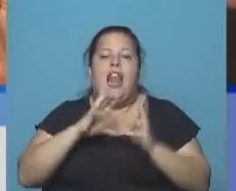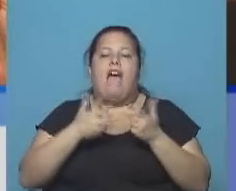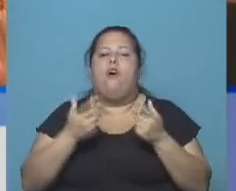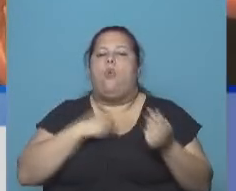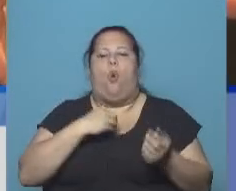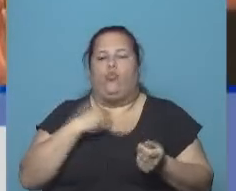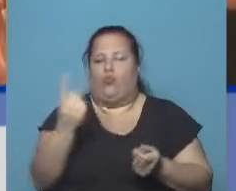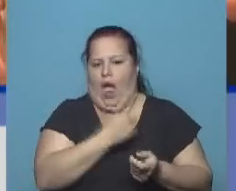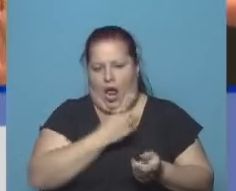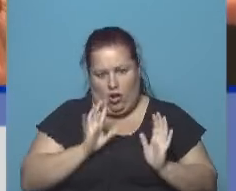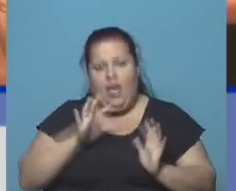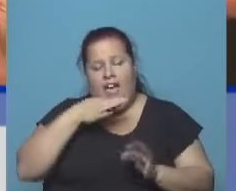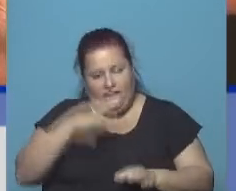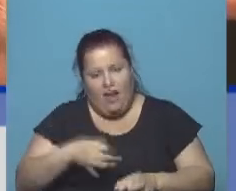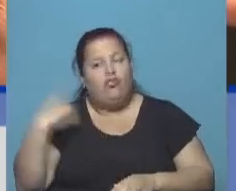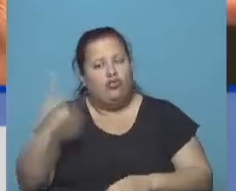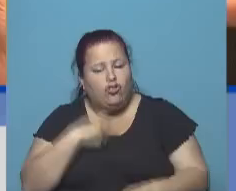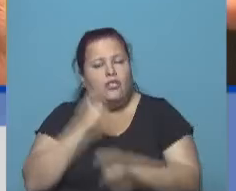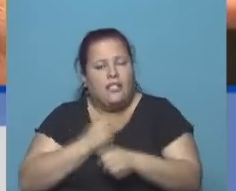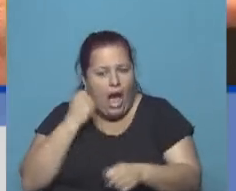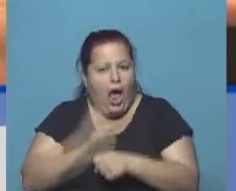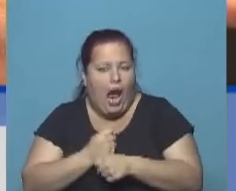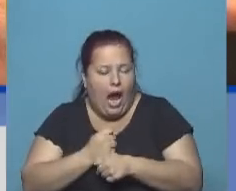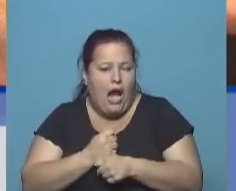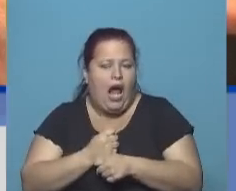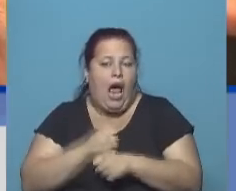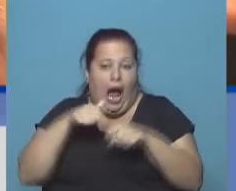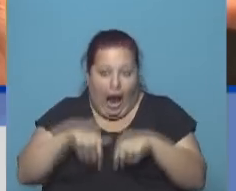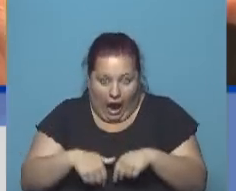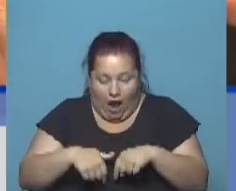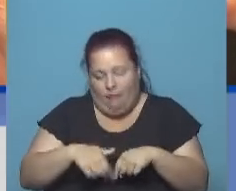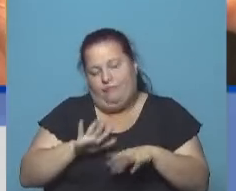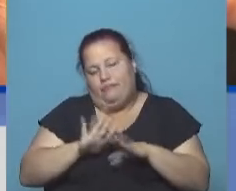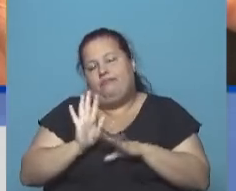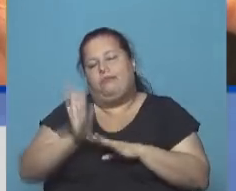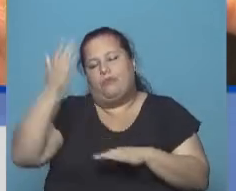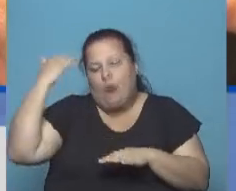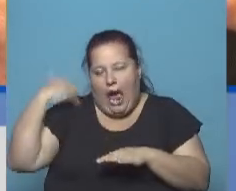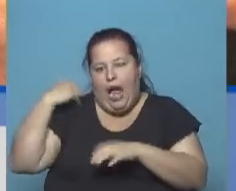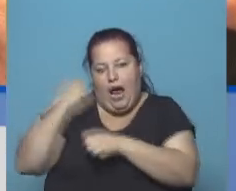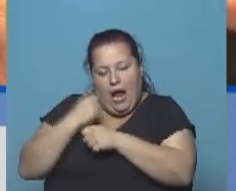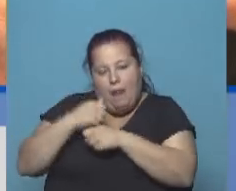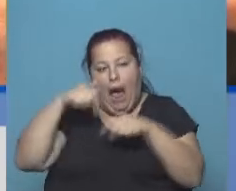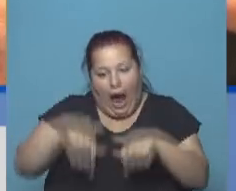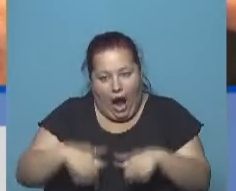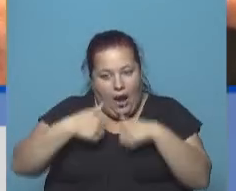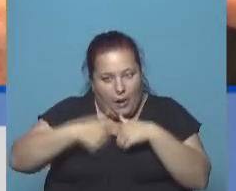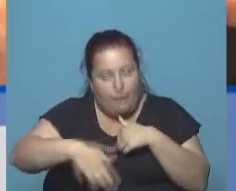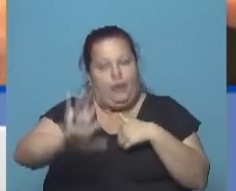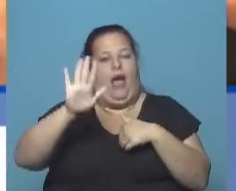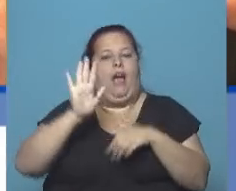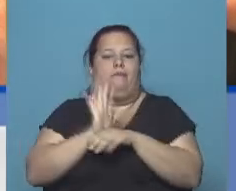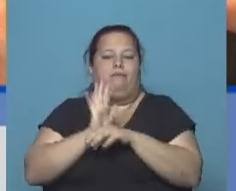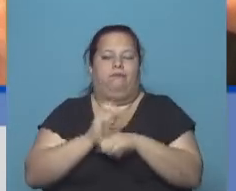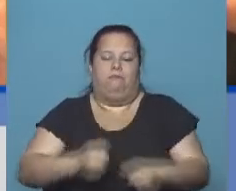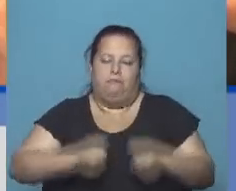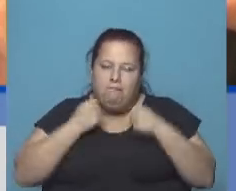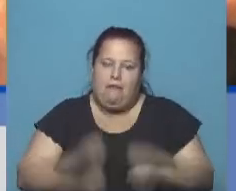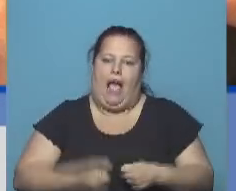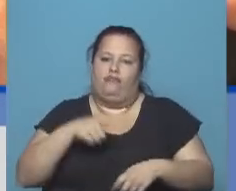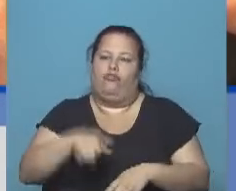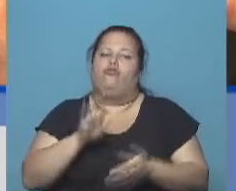este momento? Bueno, el proceso fue una gran discusión que se dio en el marco de nuestra Comisión Nacional de Sangre, que es multiactoral, están todos